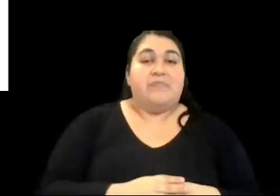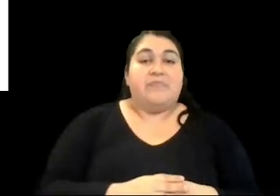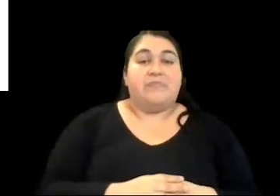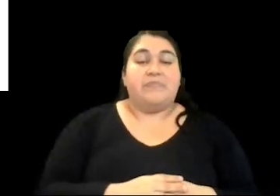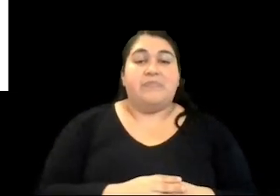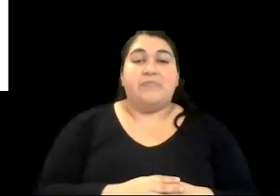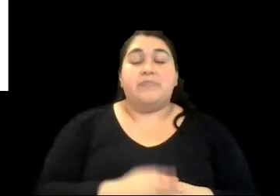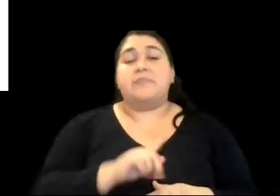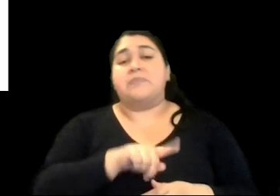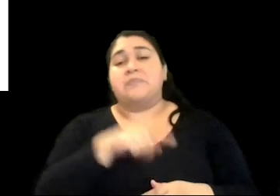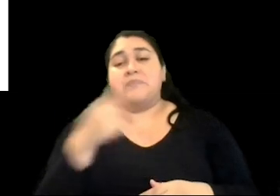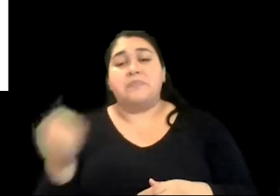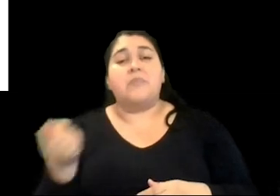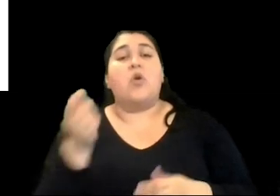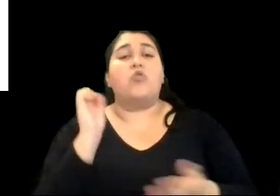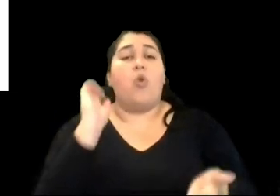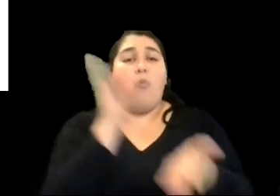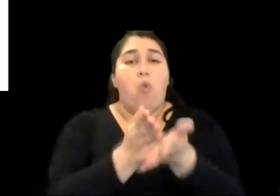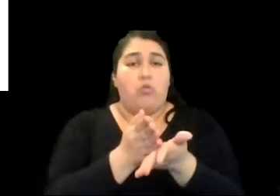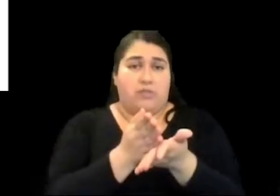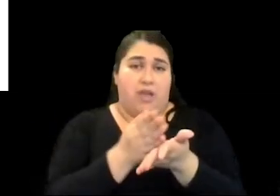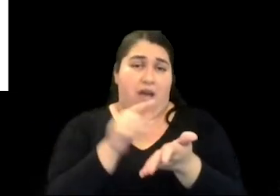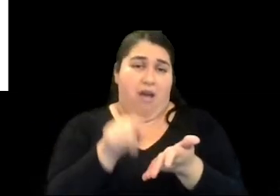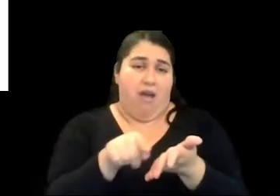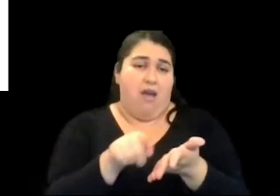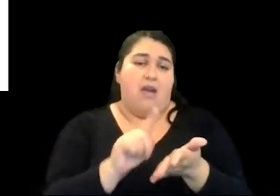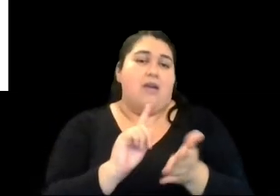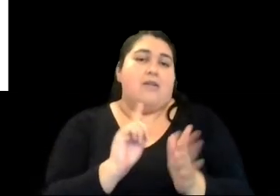Después podemos tener otras multas que no son susceptibles de